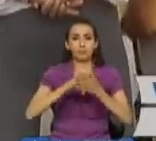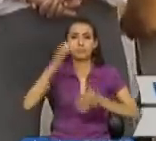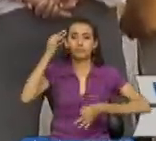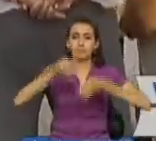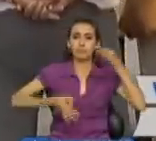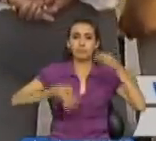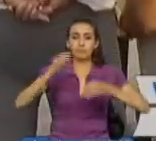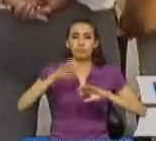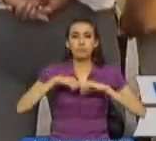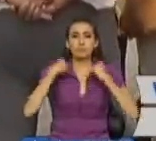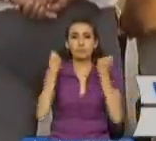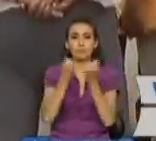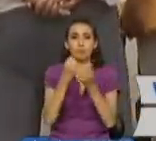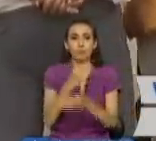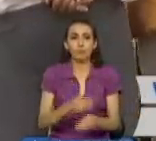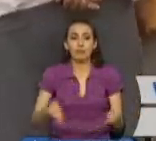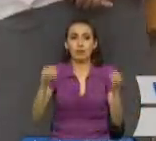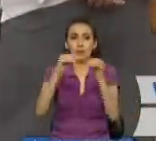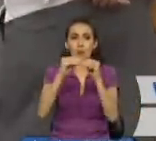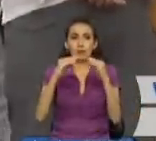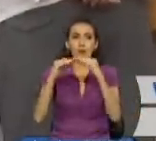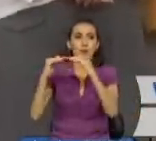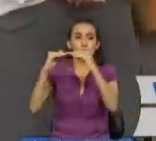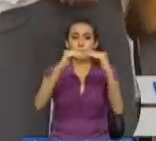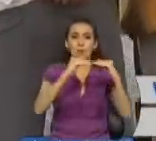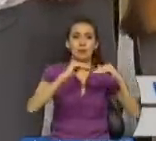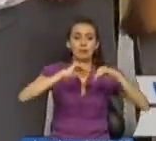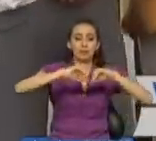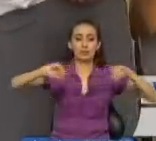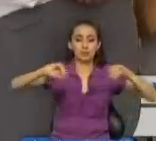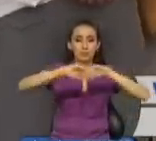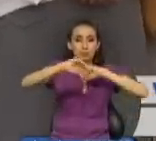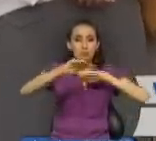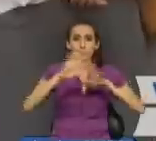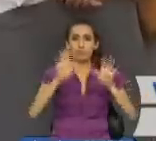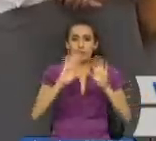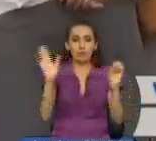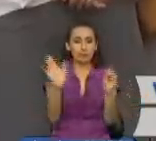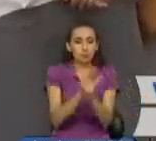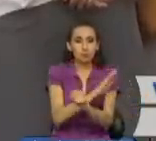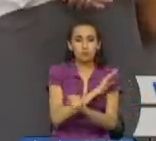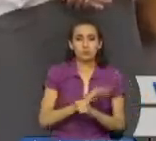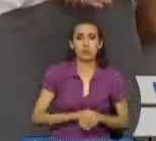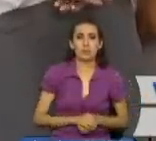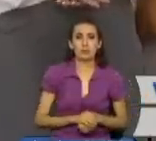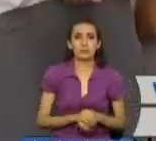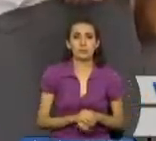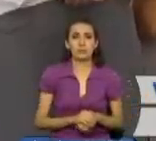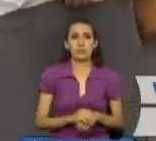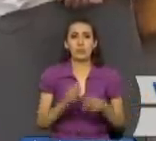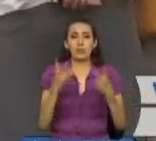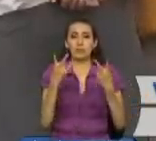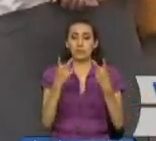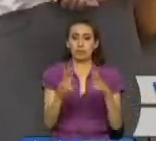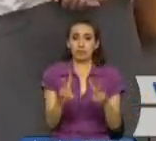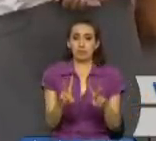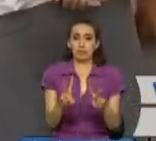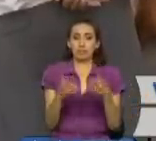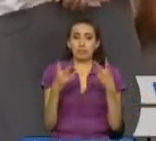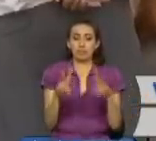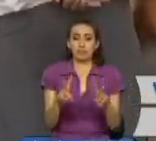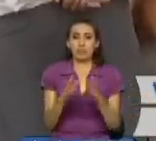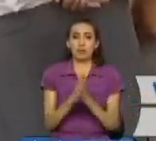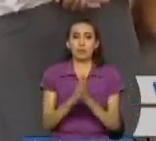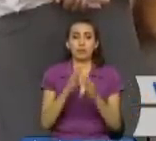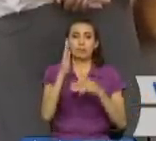Social por una patria con mayor equidad donde esas brechas sociales se puedan disminuir ir y también que podamos tener esa gran